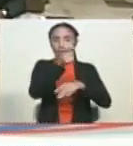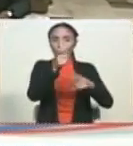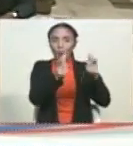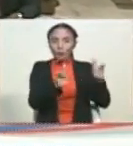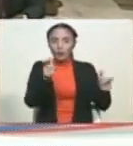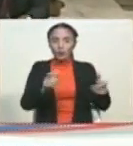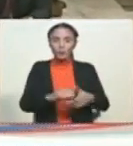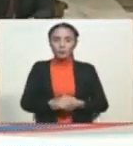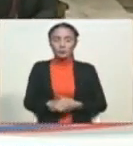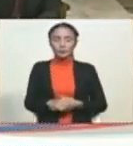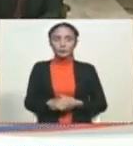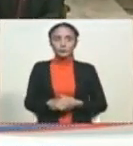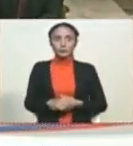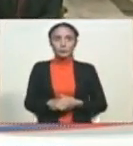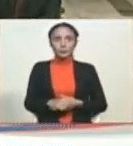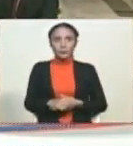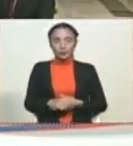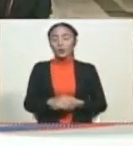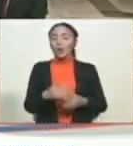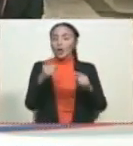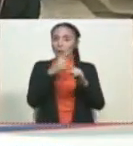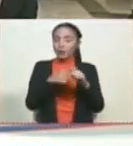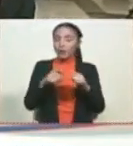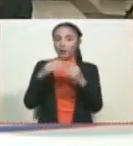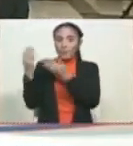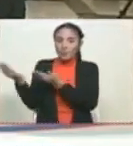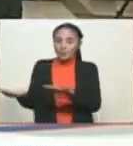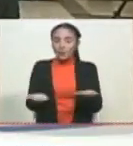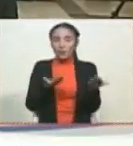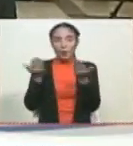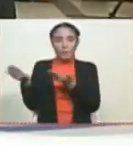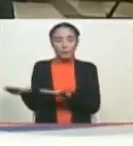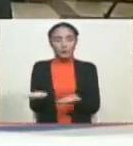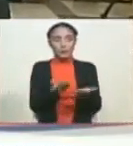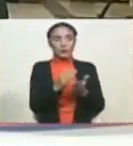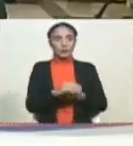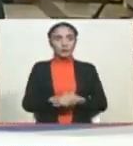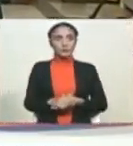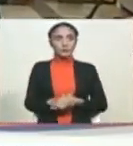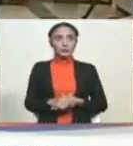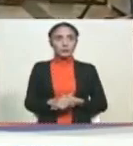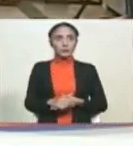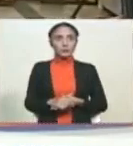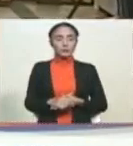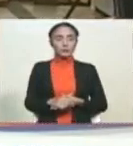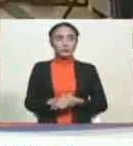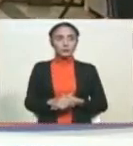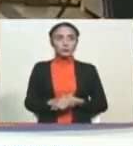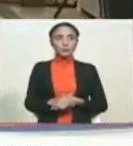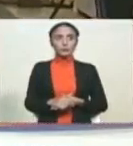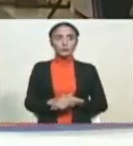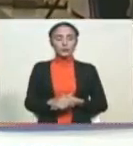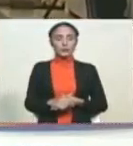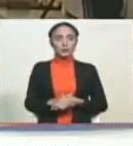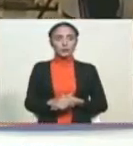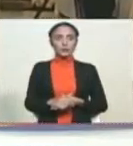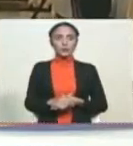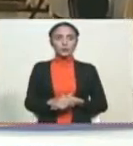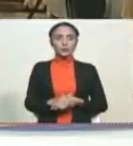Díaz-Canel y de la visita de Estado que está en pleno desarrollo, como dijera Walter Martínez,